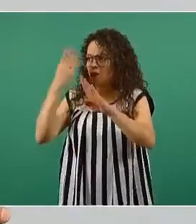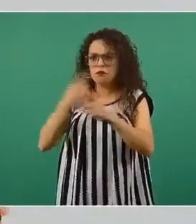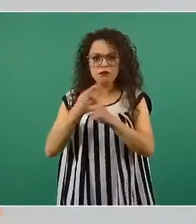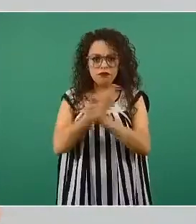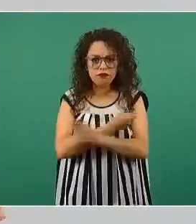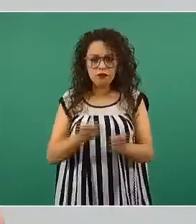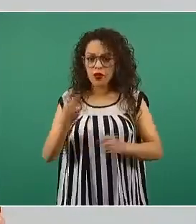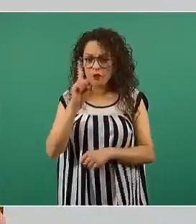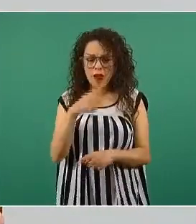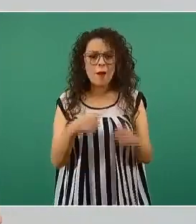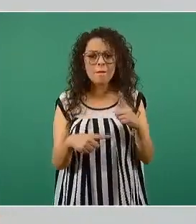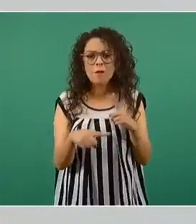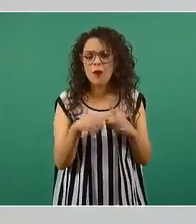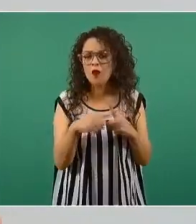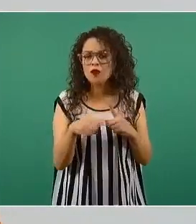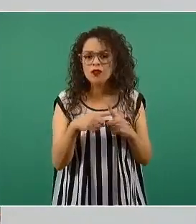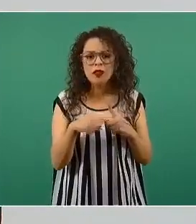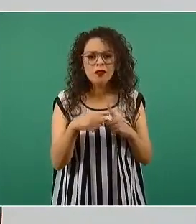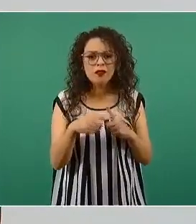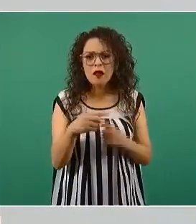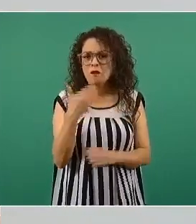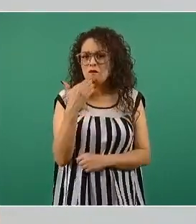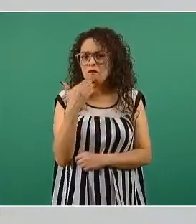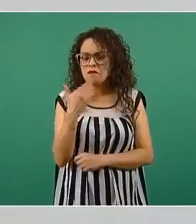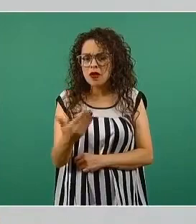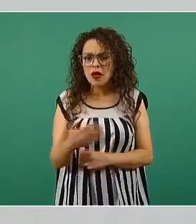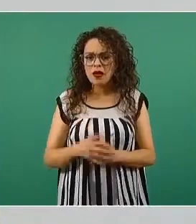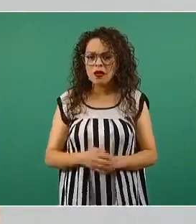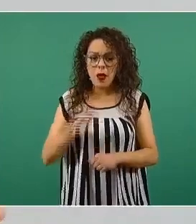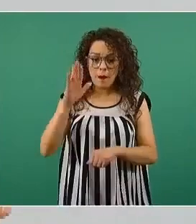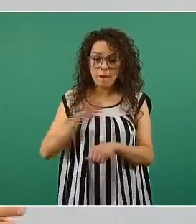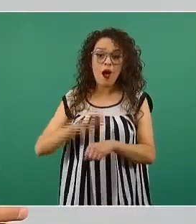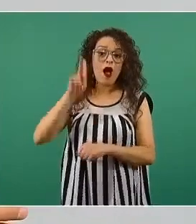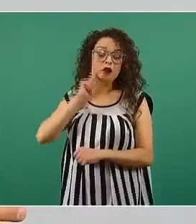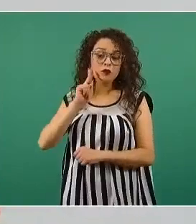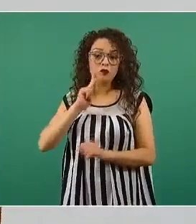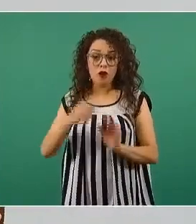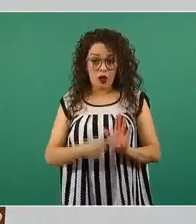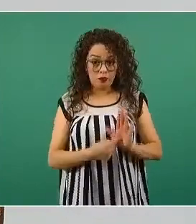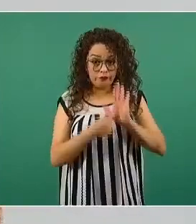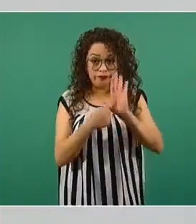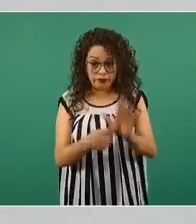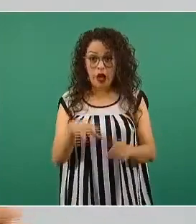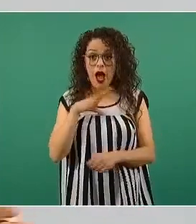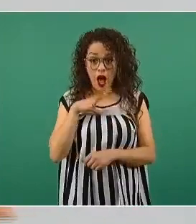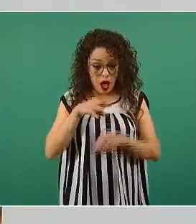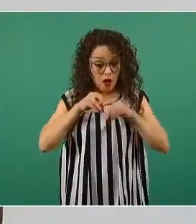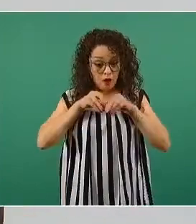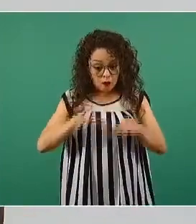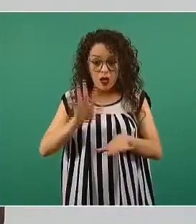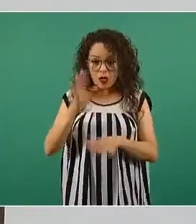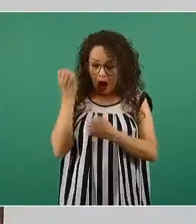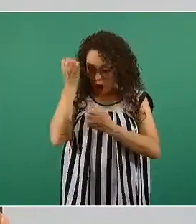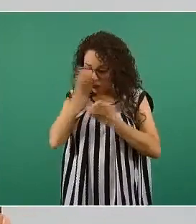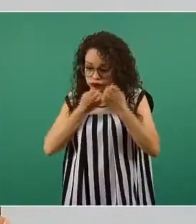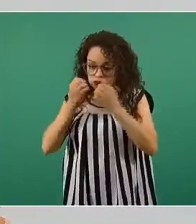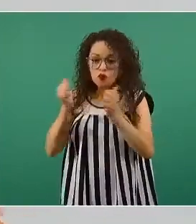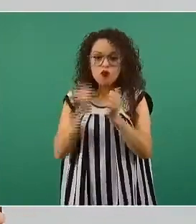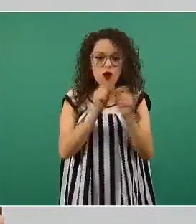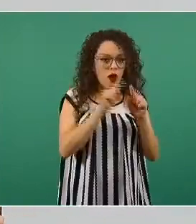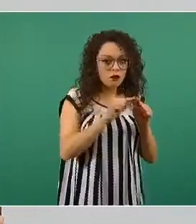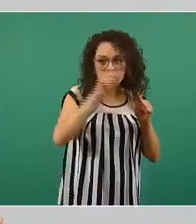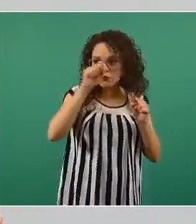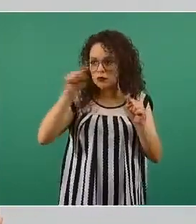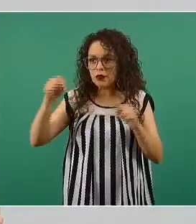es muy positivo. Obviamente, la mayor evidencia se tiene, y publicada, y con análisis estadístico, con lo que